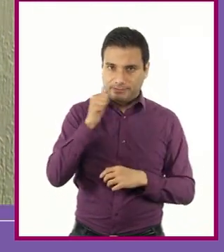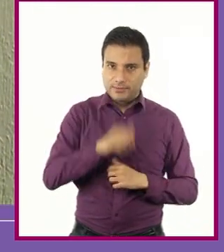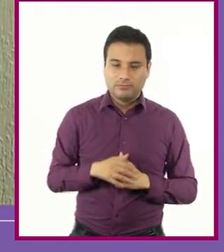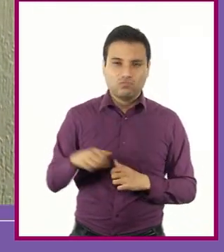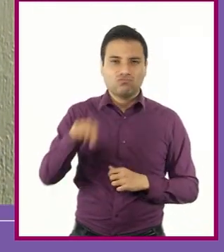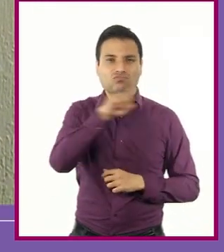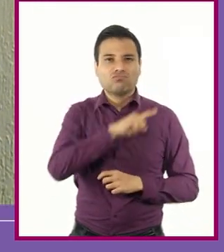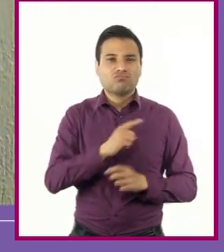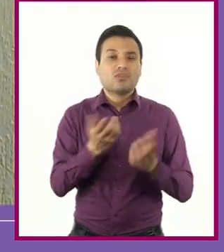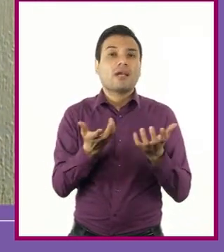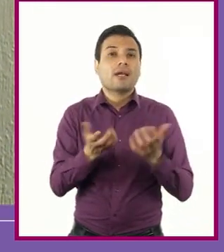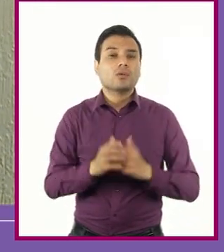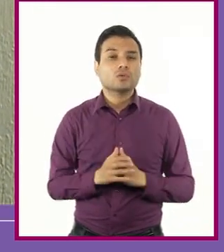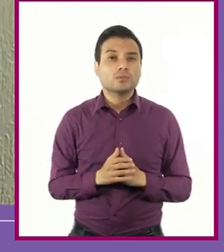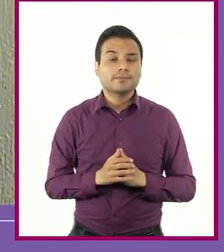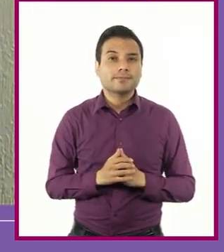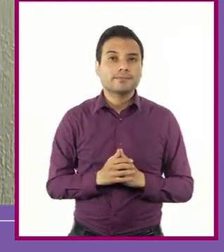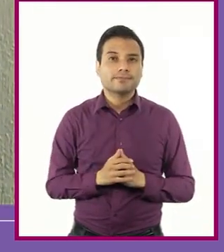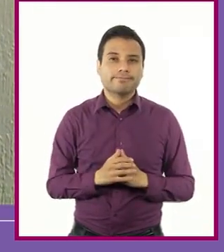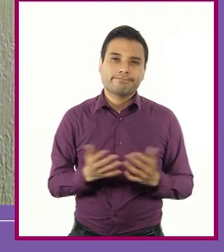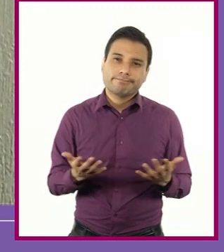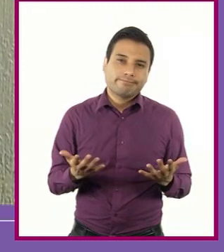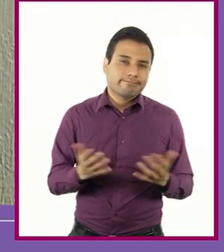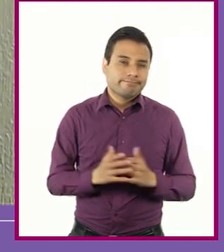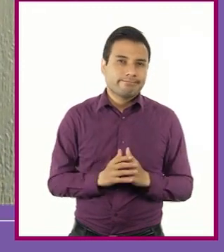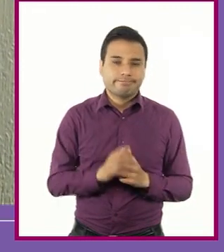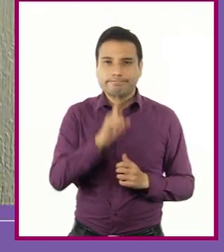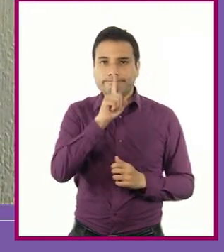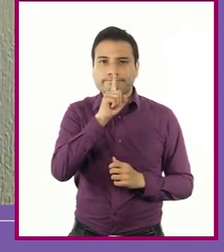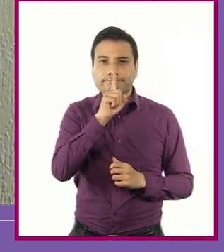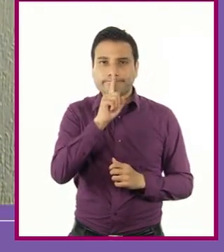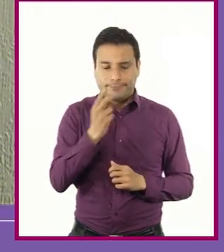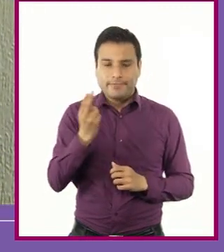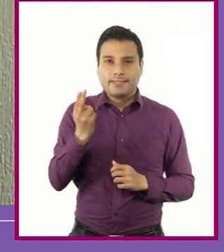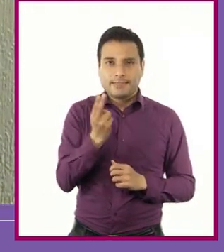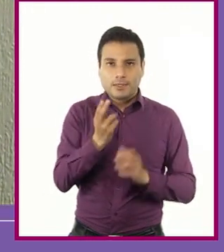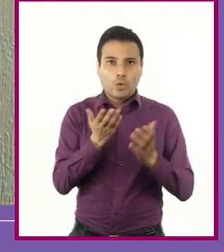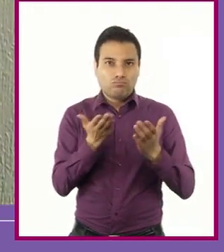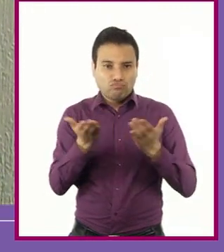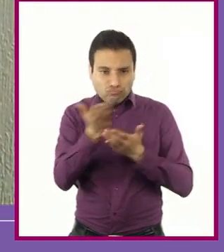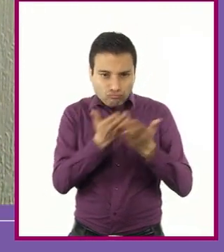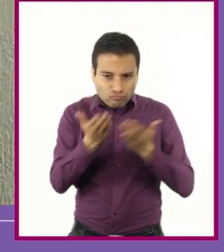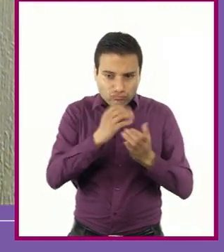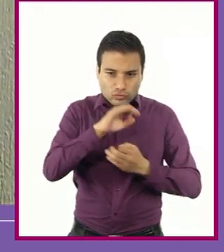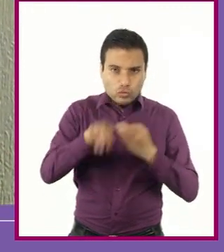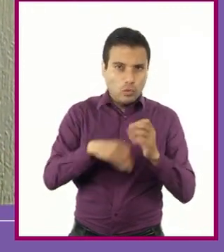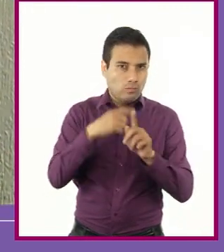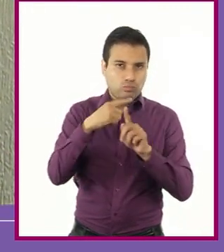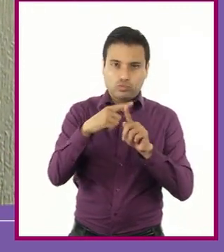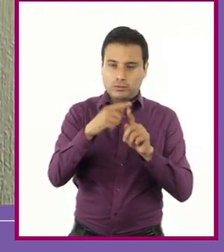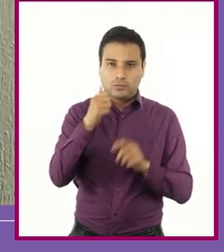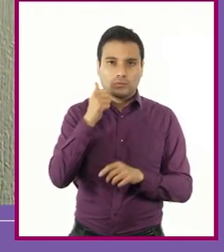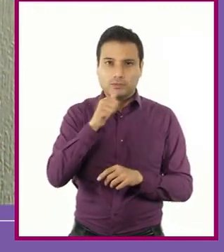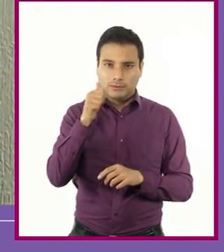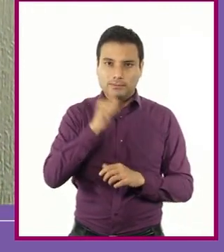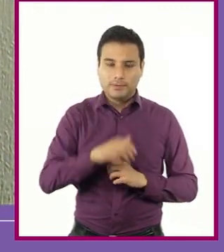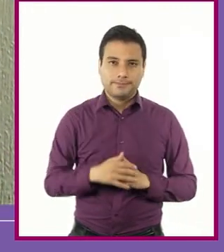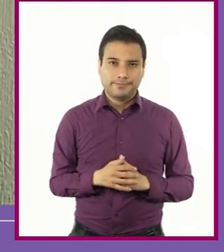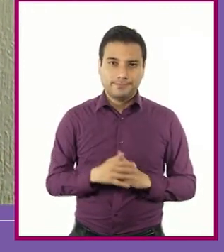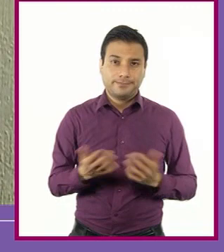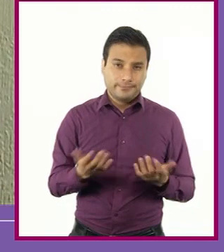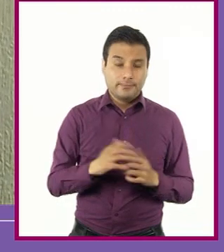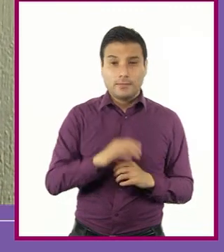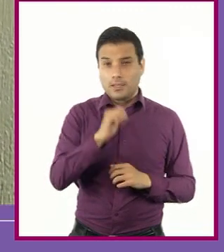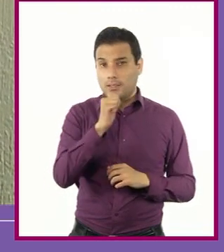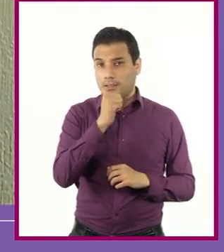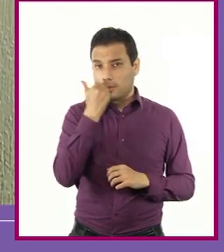corresponde asumir una posición hacia el fortalecimiento de la convivencia educativa entre los integrantes de la